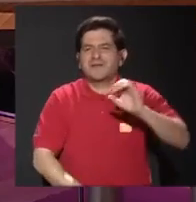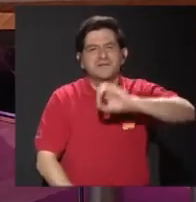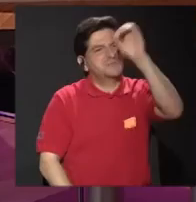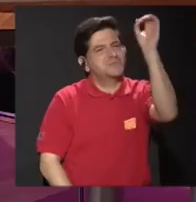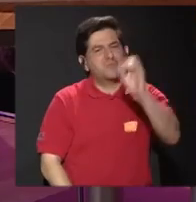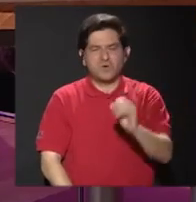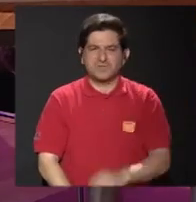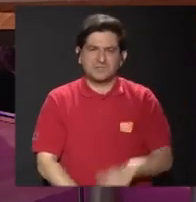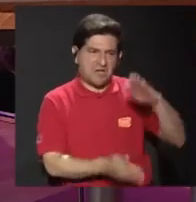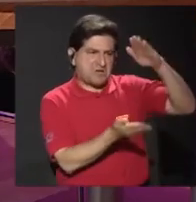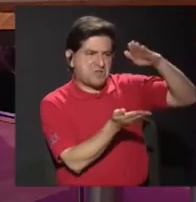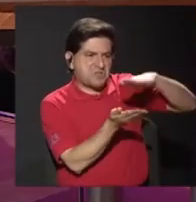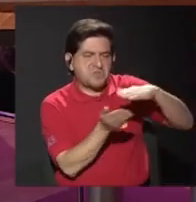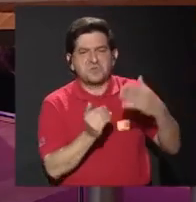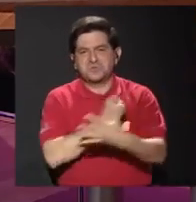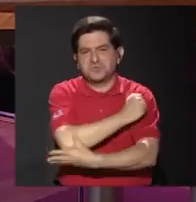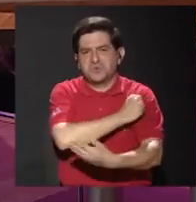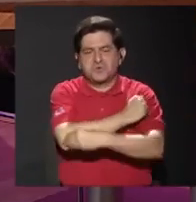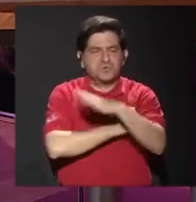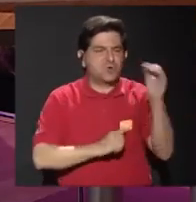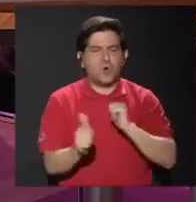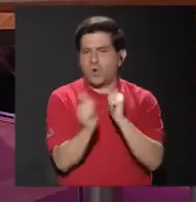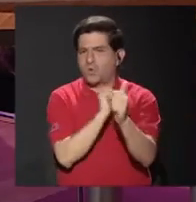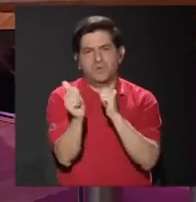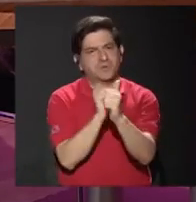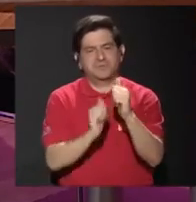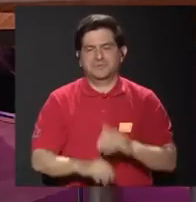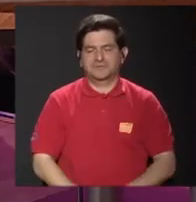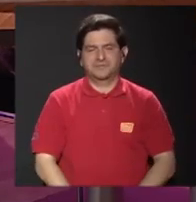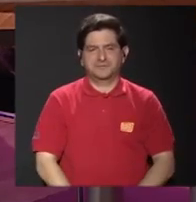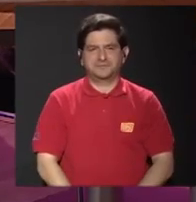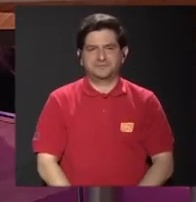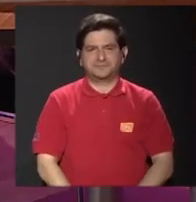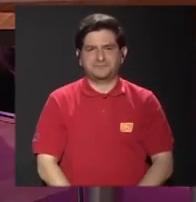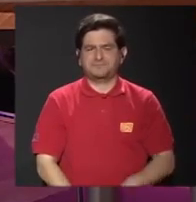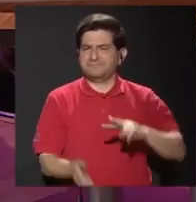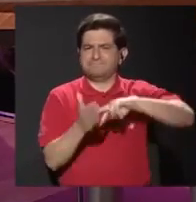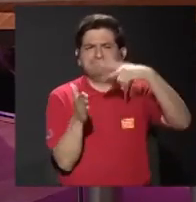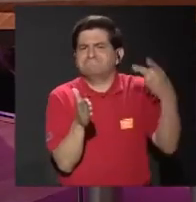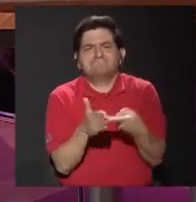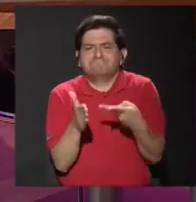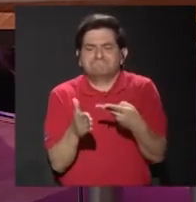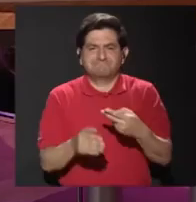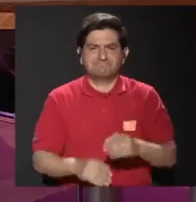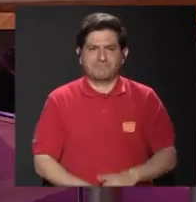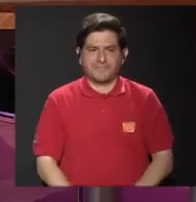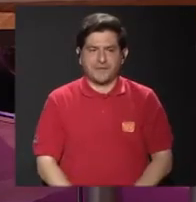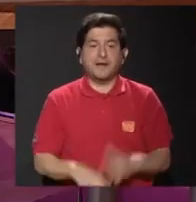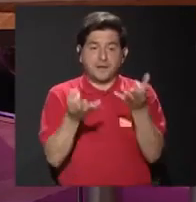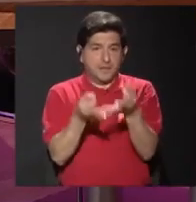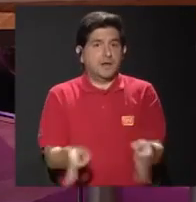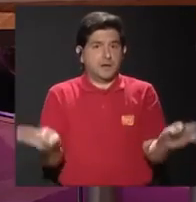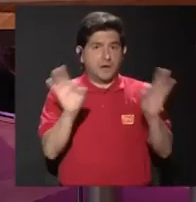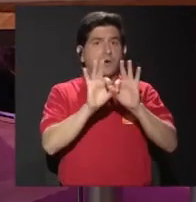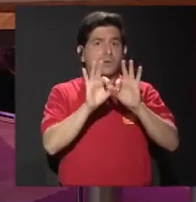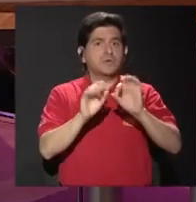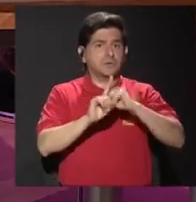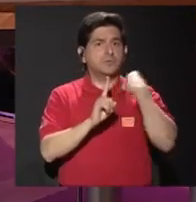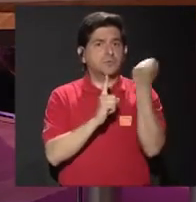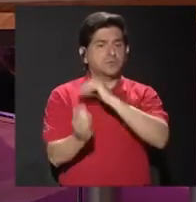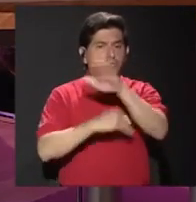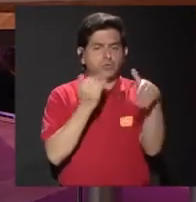no sólo de disminución de la pobreza sino de competitividad en ese sentido hay algo importante que es